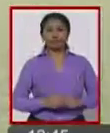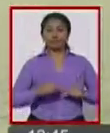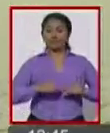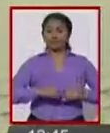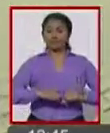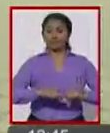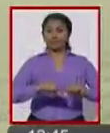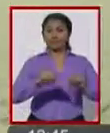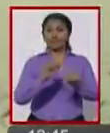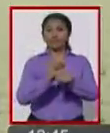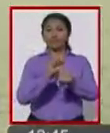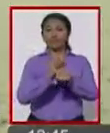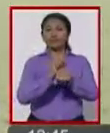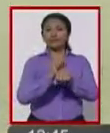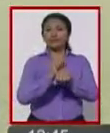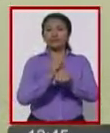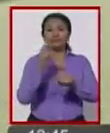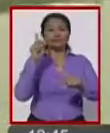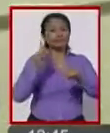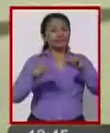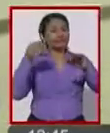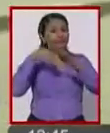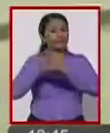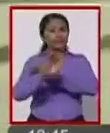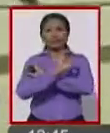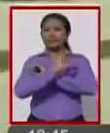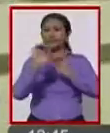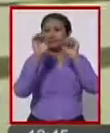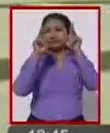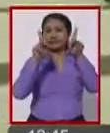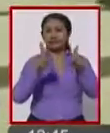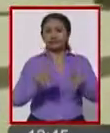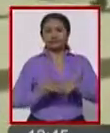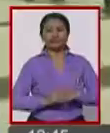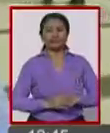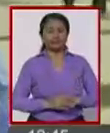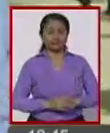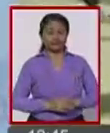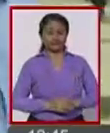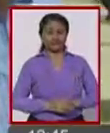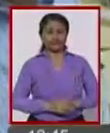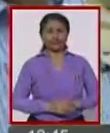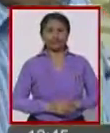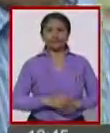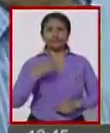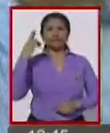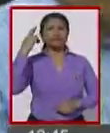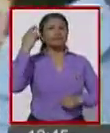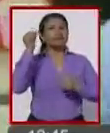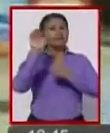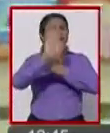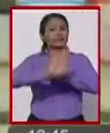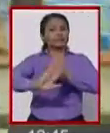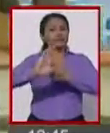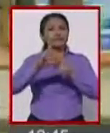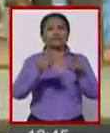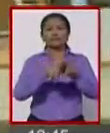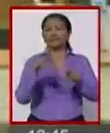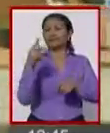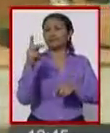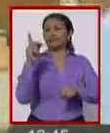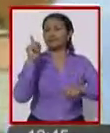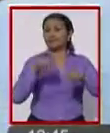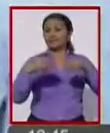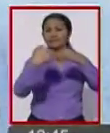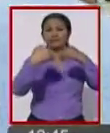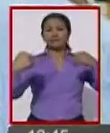continúan dentro sin dejar ingresar a nadie, absolutamente a nadie, por la seguridad. Incluso los medios de comunicación